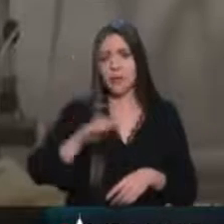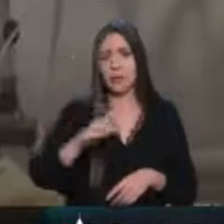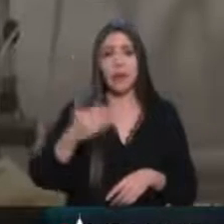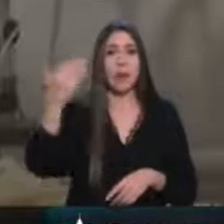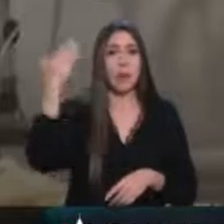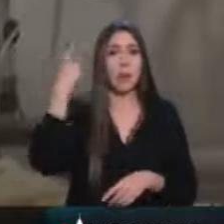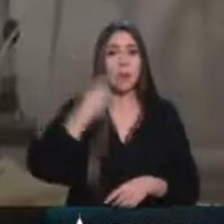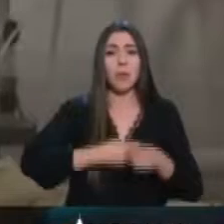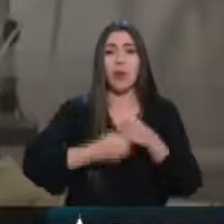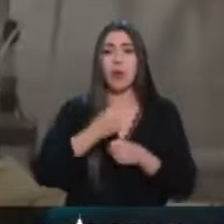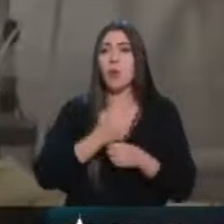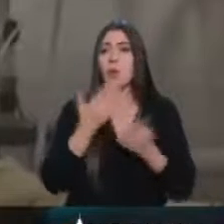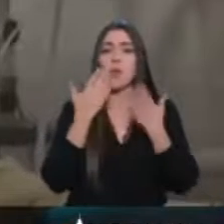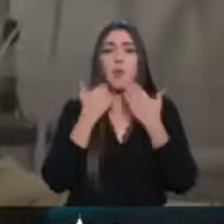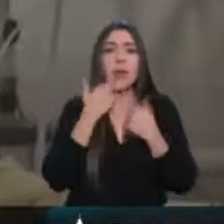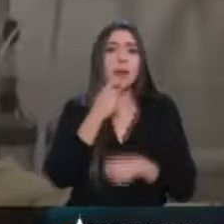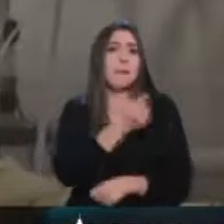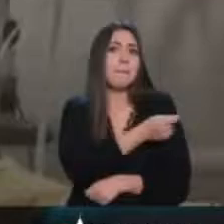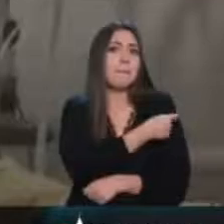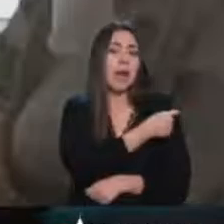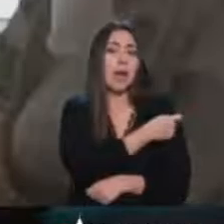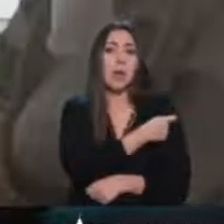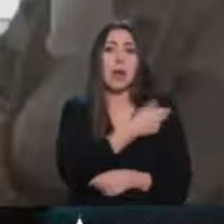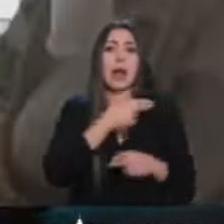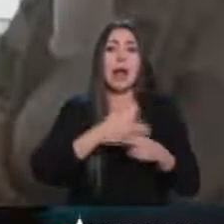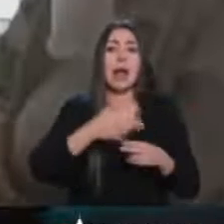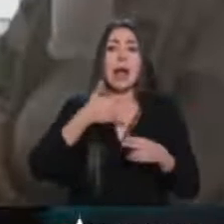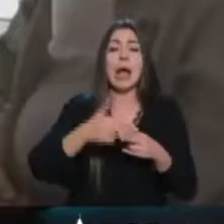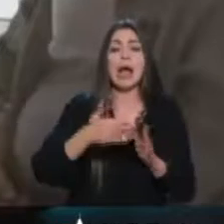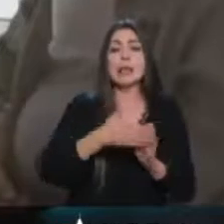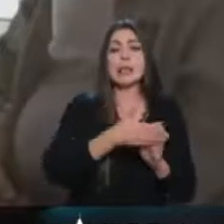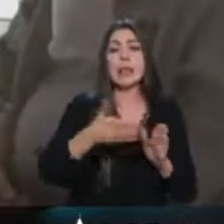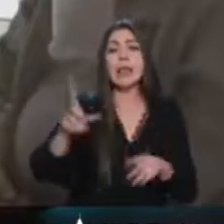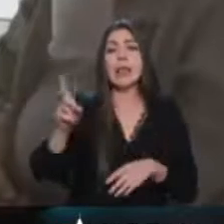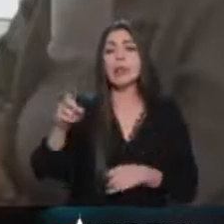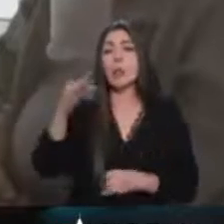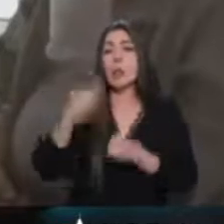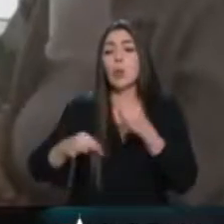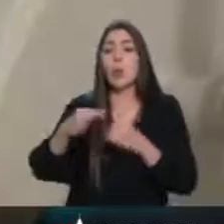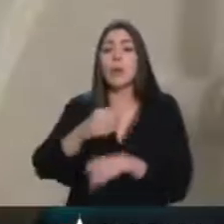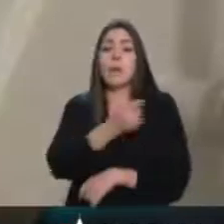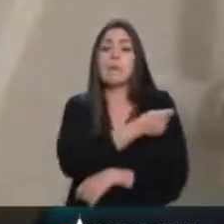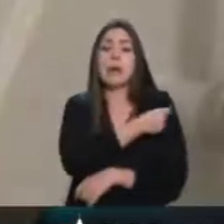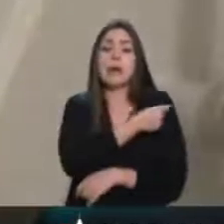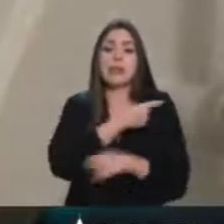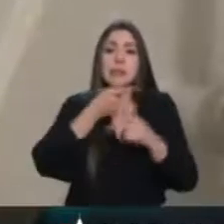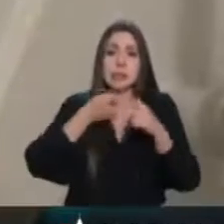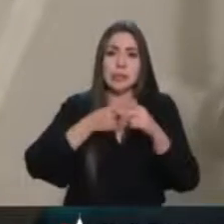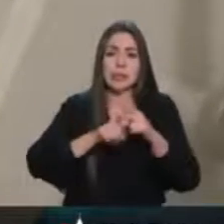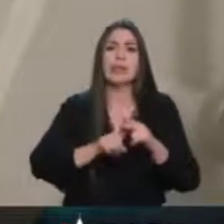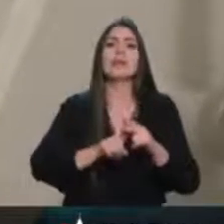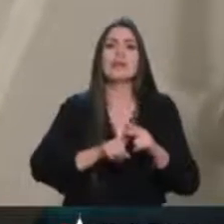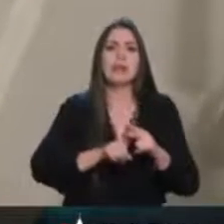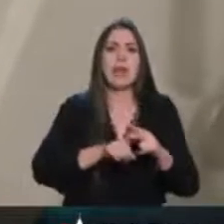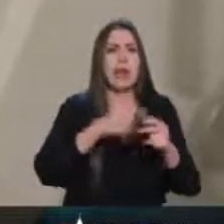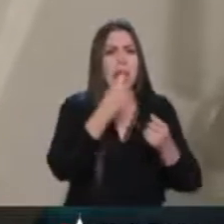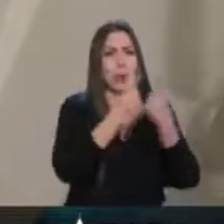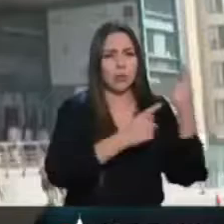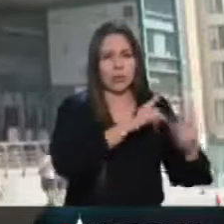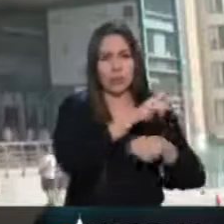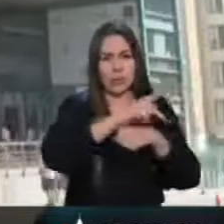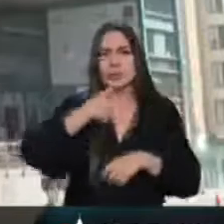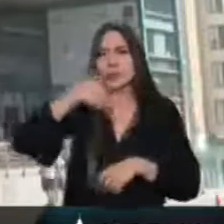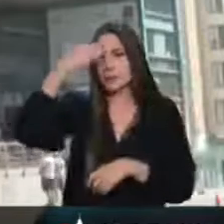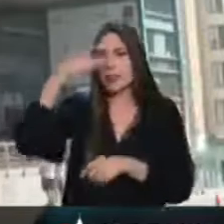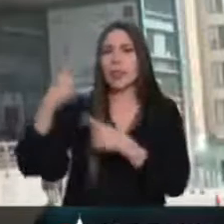ningún lado del mundo, más que al final de diciembre que empezaron a aplicar en algunos países, y hace que las circunstancias de todo el mundo sean distintas.